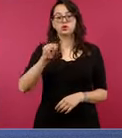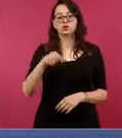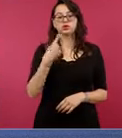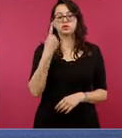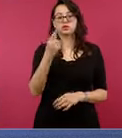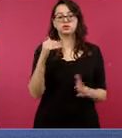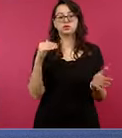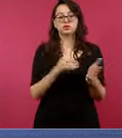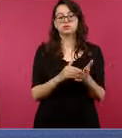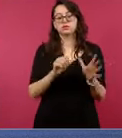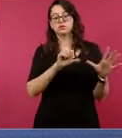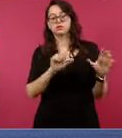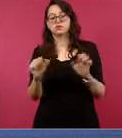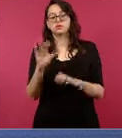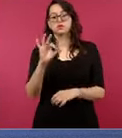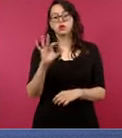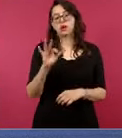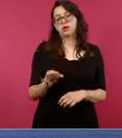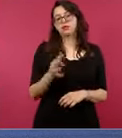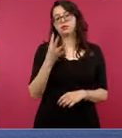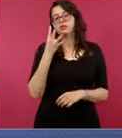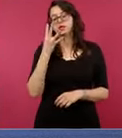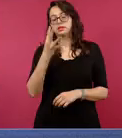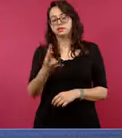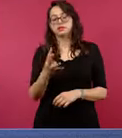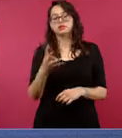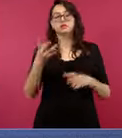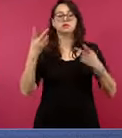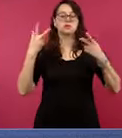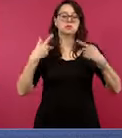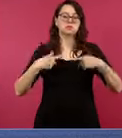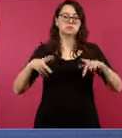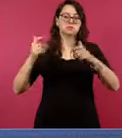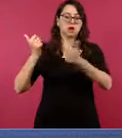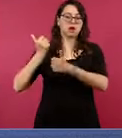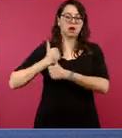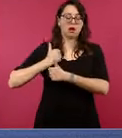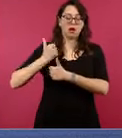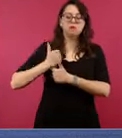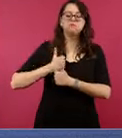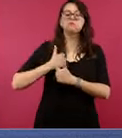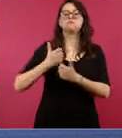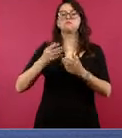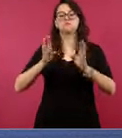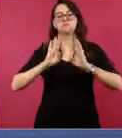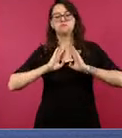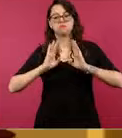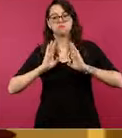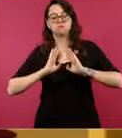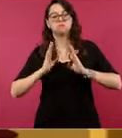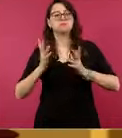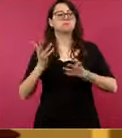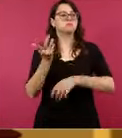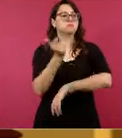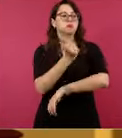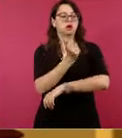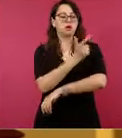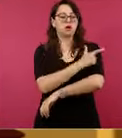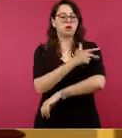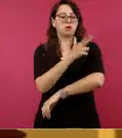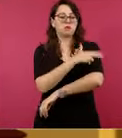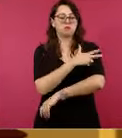281,645 elementos desplegados, de tanto de la Guardia como de Fuerzas Armadas, con vehículos, aeronaves